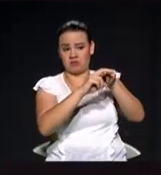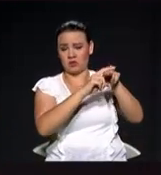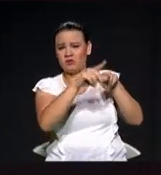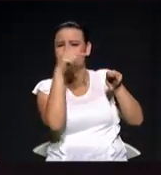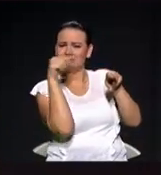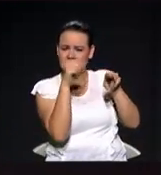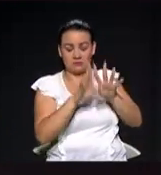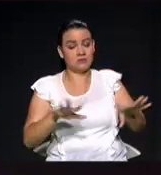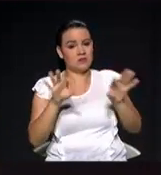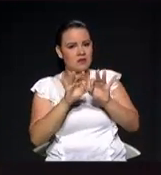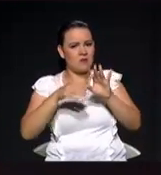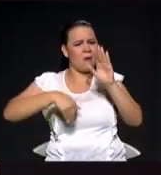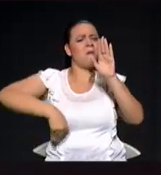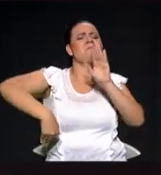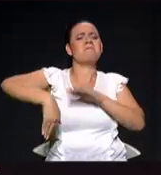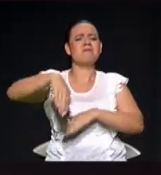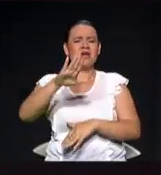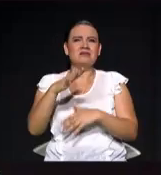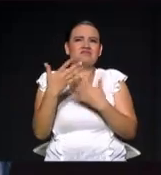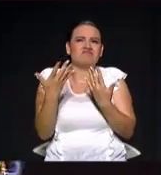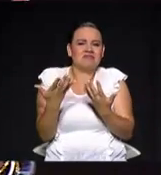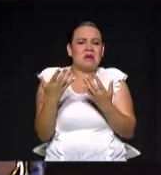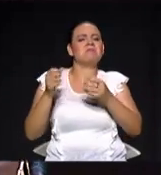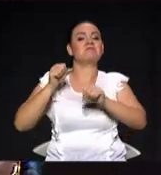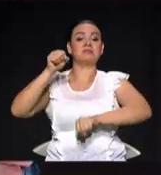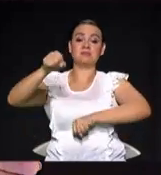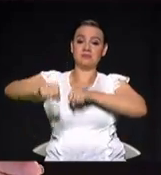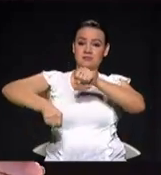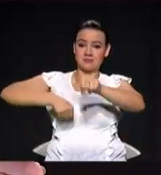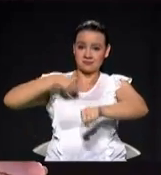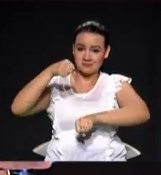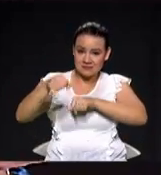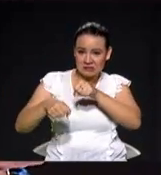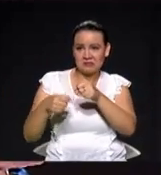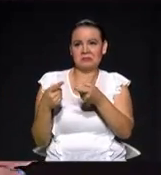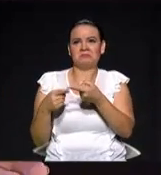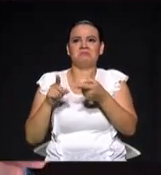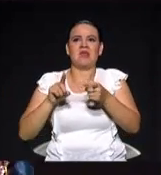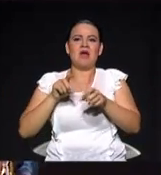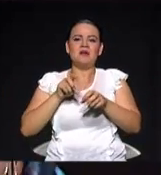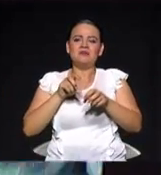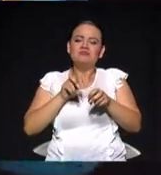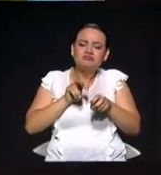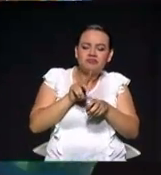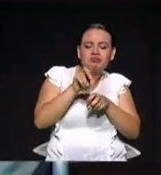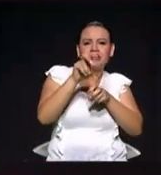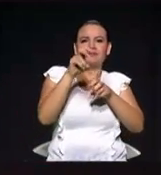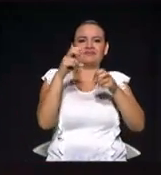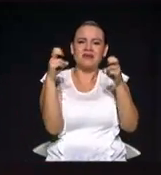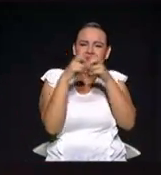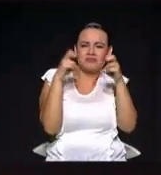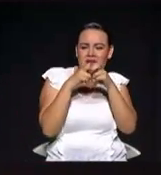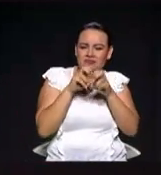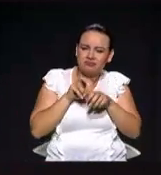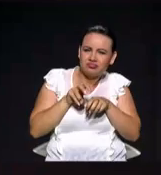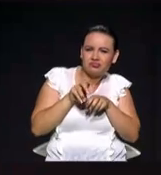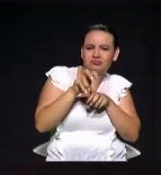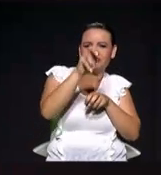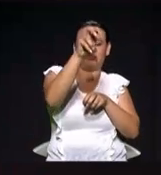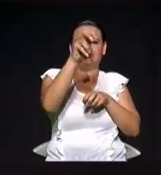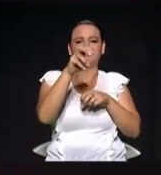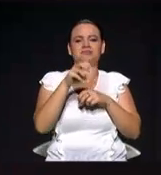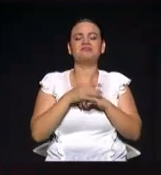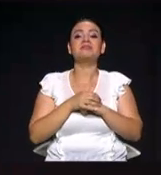incorporar todo el sistema de bicicletas escaleras eléctricas en las zonas de ladera de la ciudad